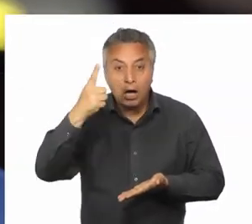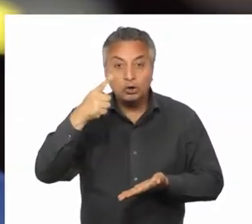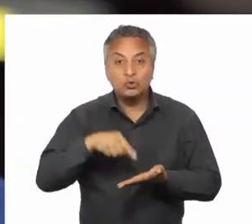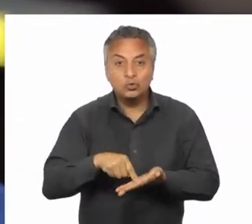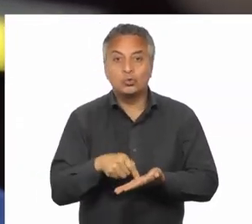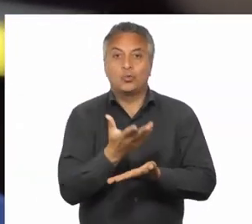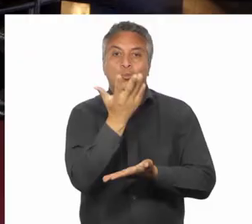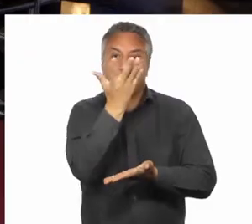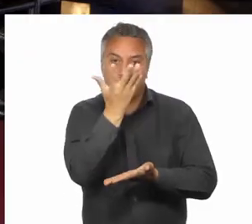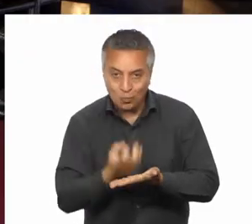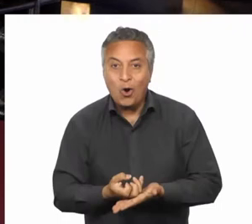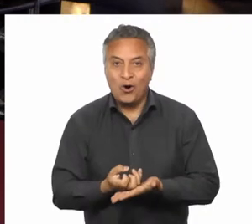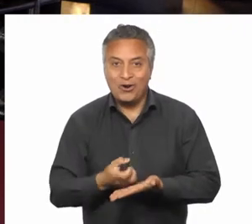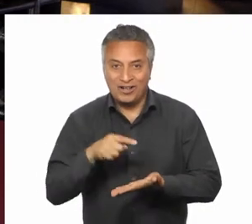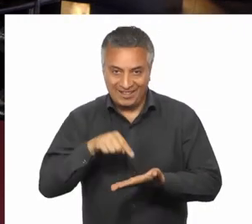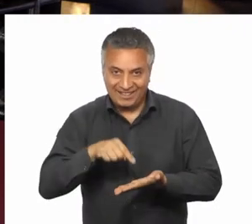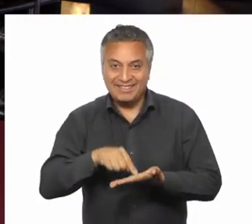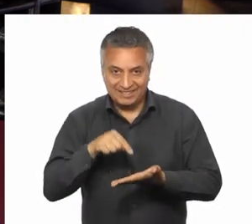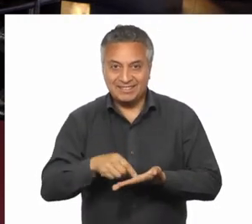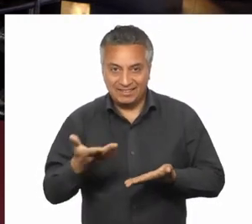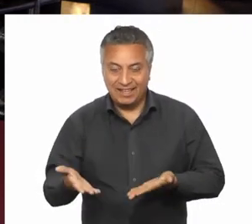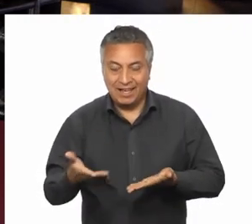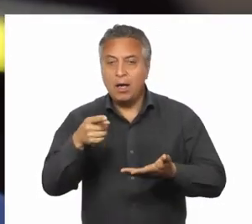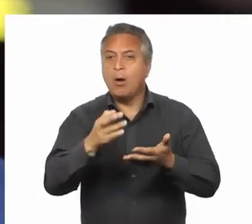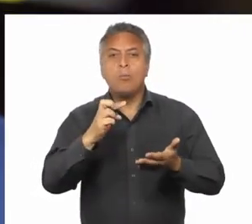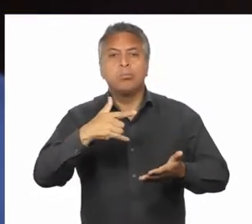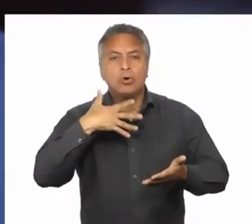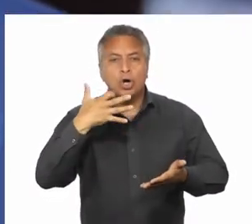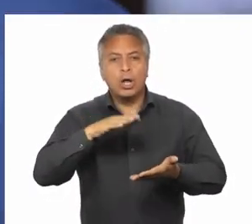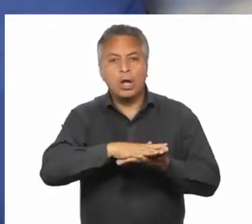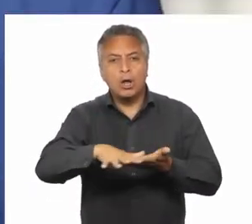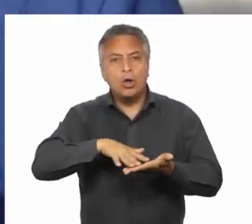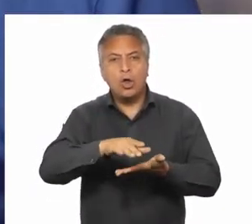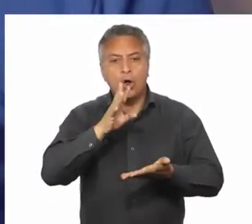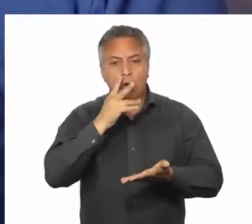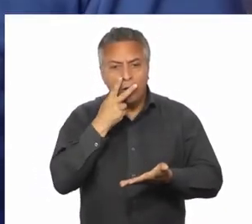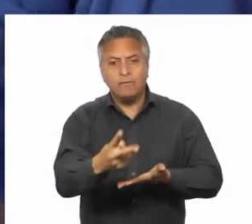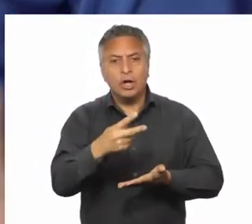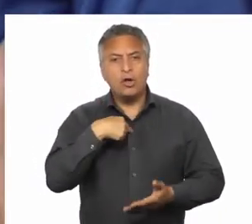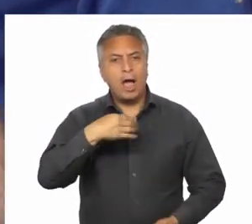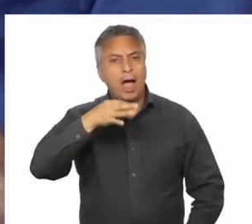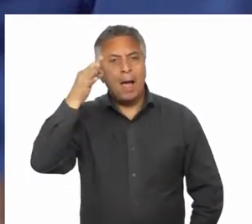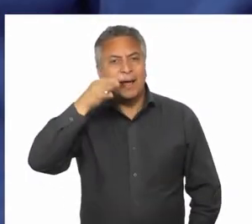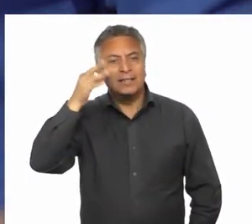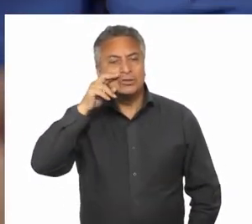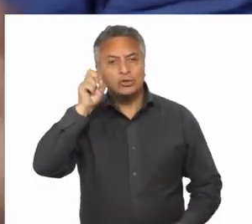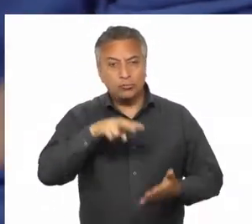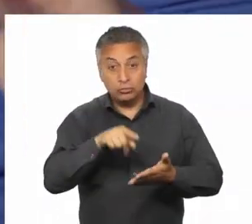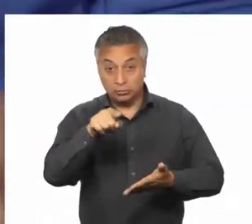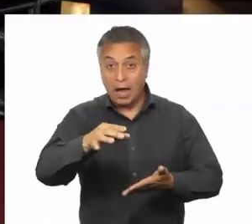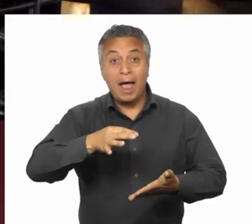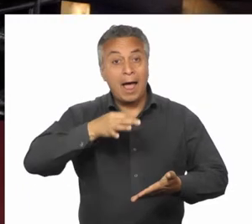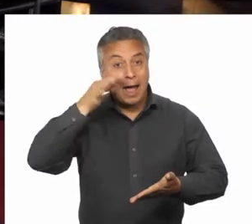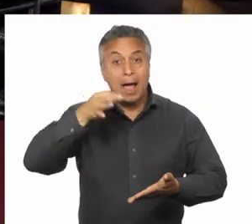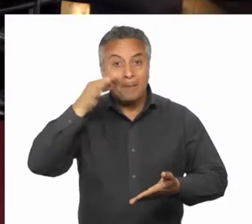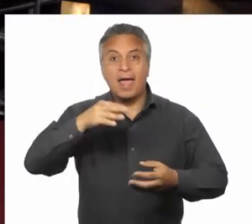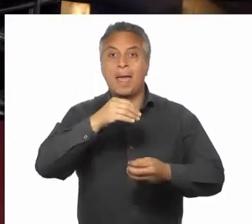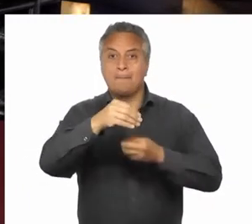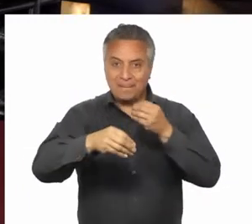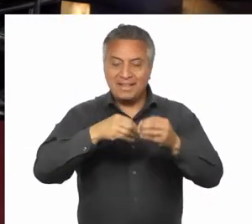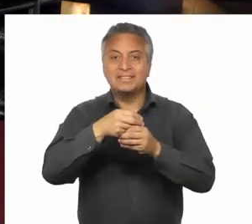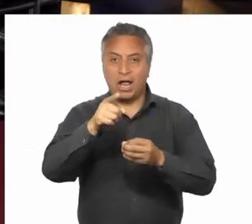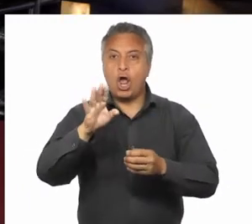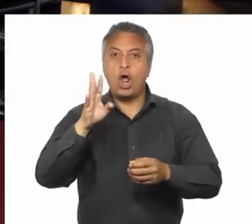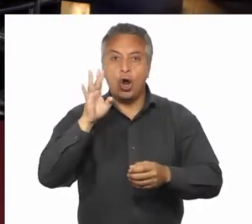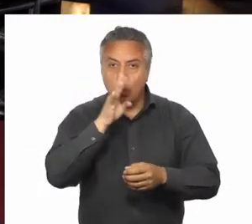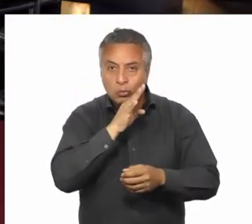absorbida por este. Entonces, ¿por qué vemos la lámina de color amarillo? El color amarillo es una mezcla de luces de